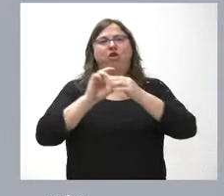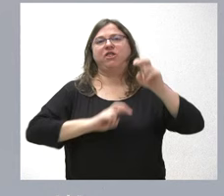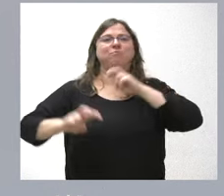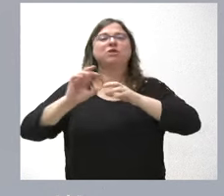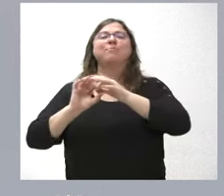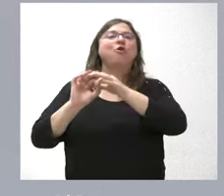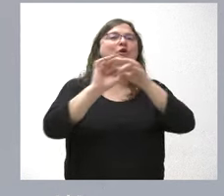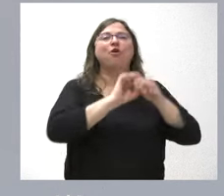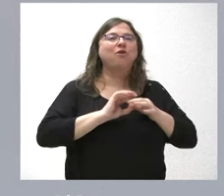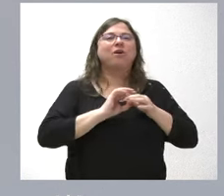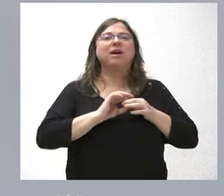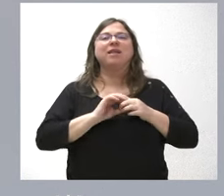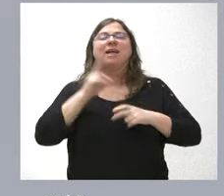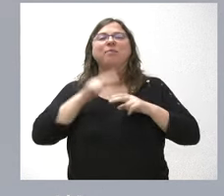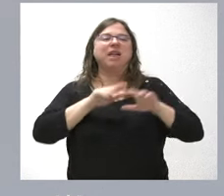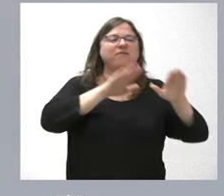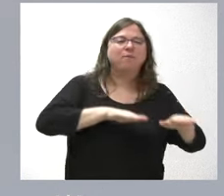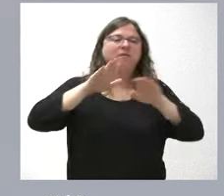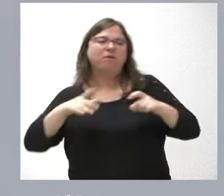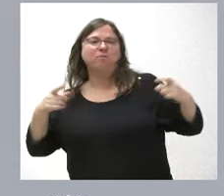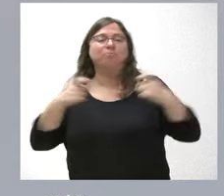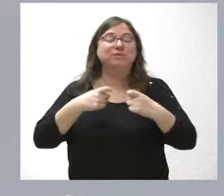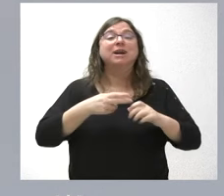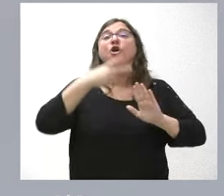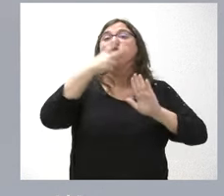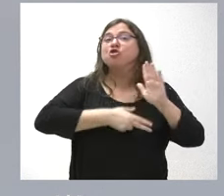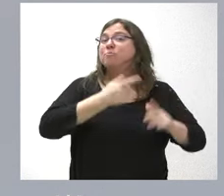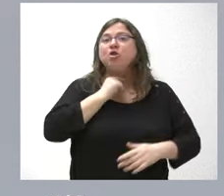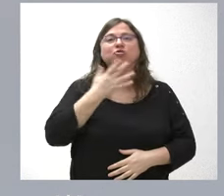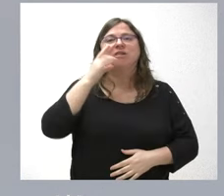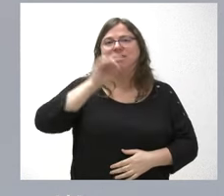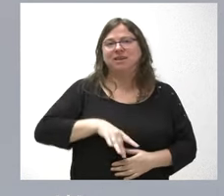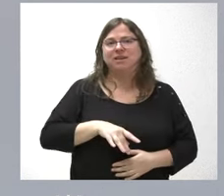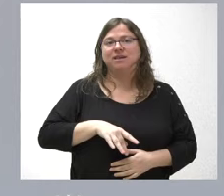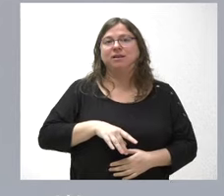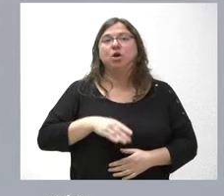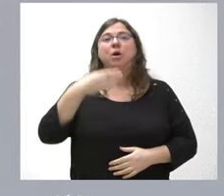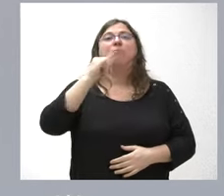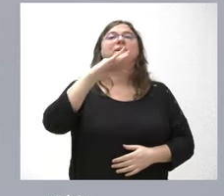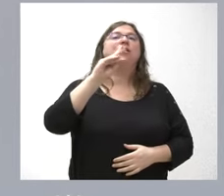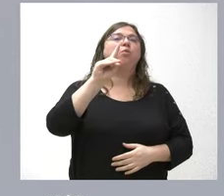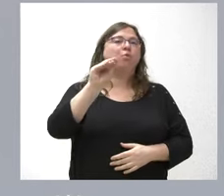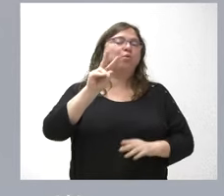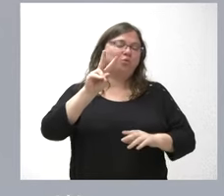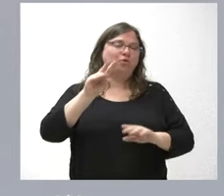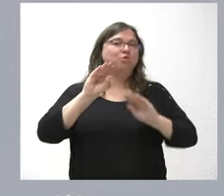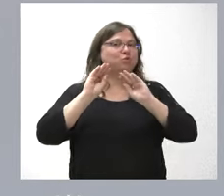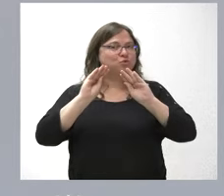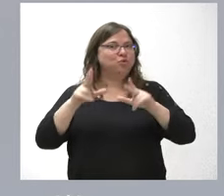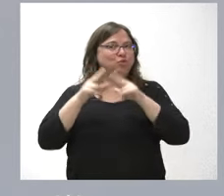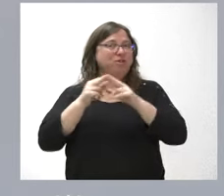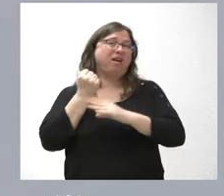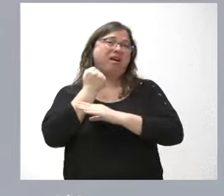el frentismo. Esta norma, seguro que a quien no le gusta es a Bildu y a sus socios, que es quien apoyó la